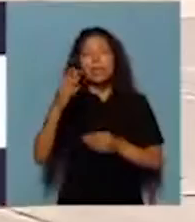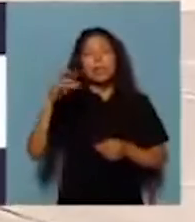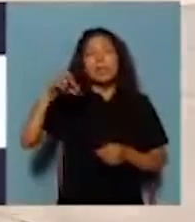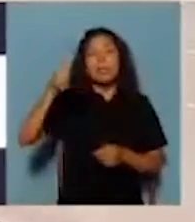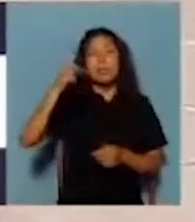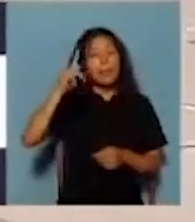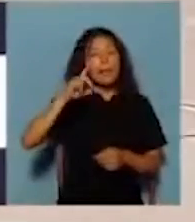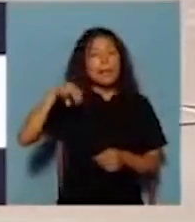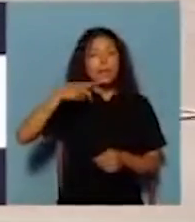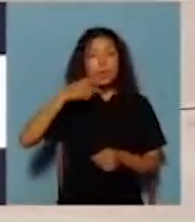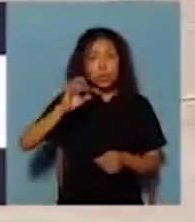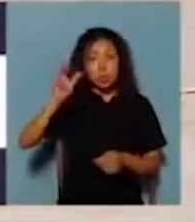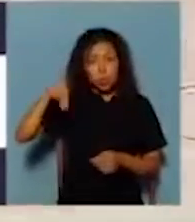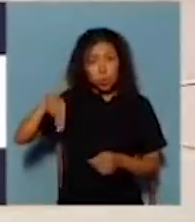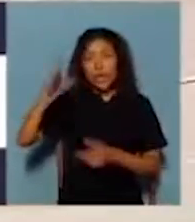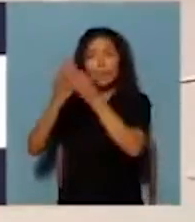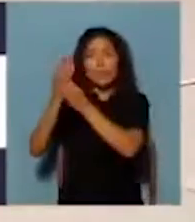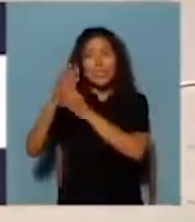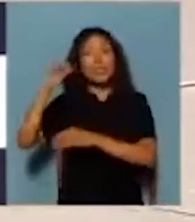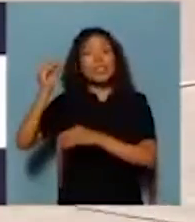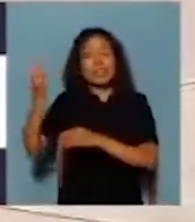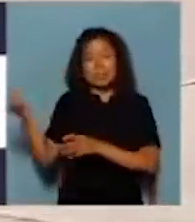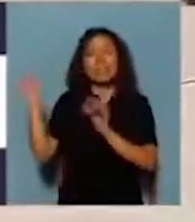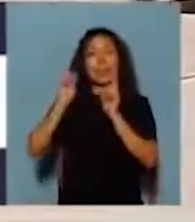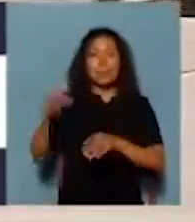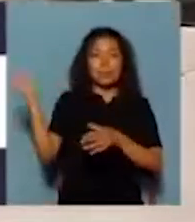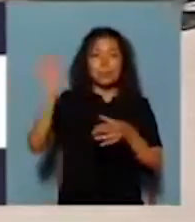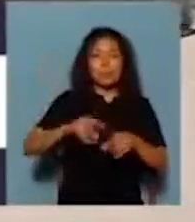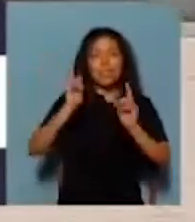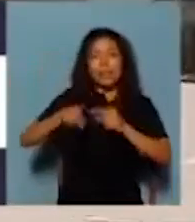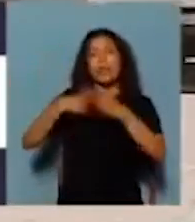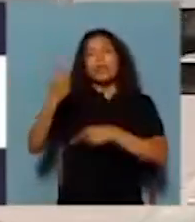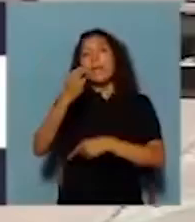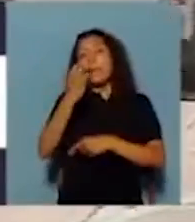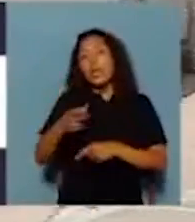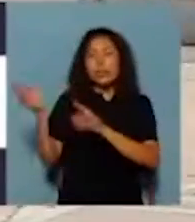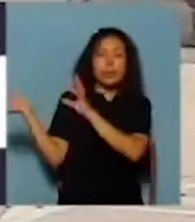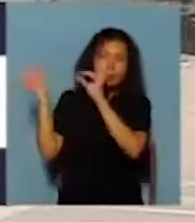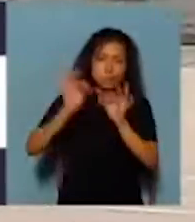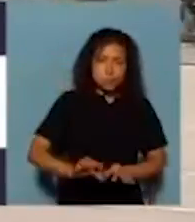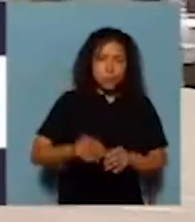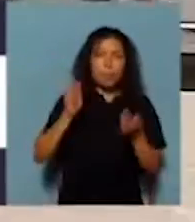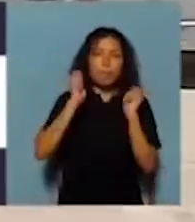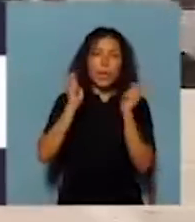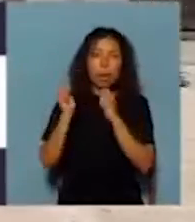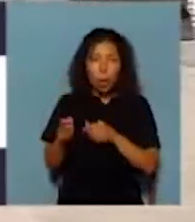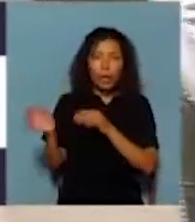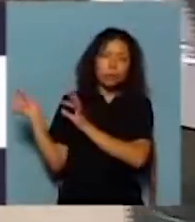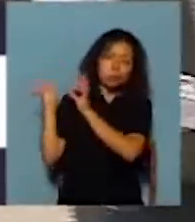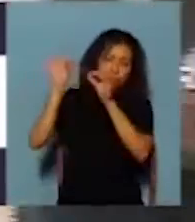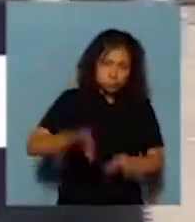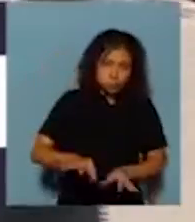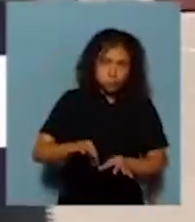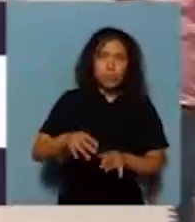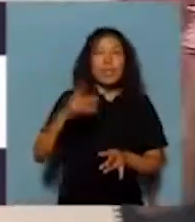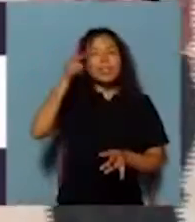Brasil. También tenemos la promesa de la visita de gente de Paraguay, de Bolivia, de Chile, confirmados ya, para el acto inaugural y